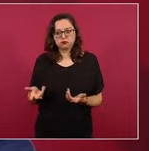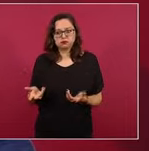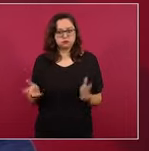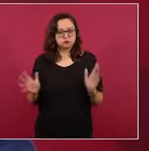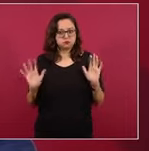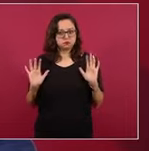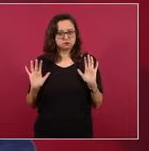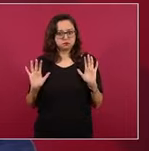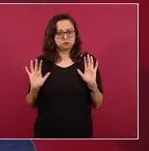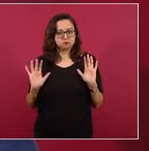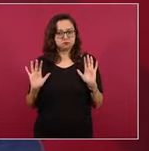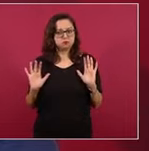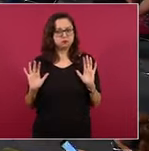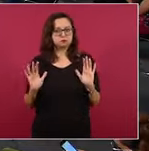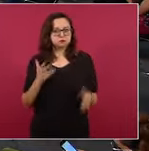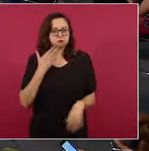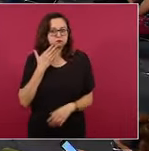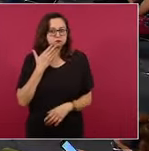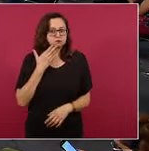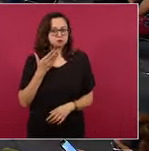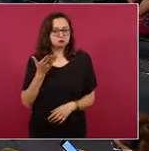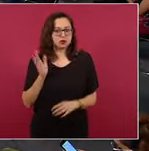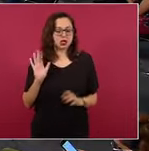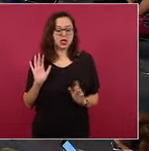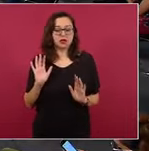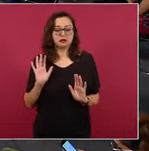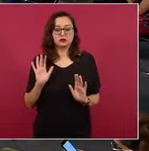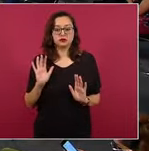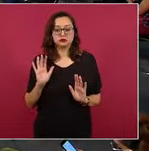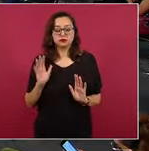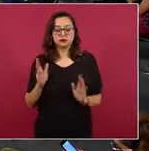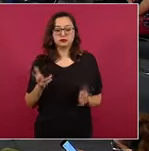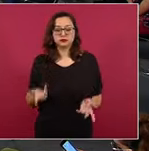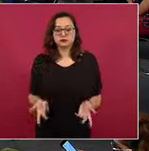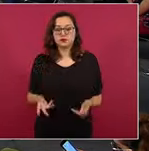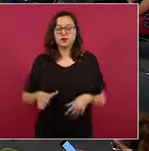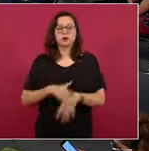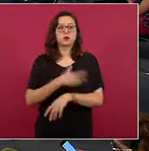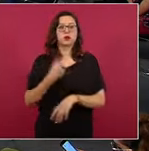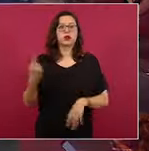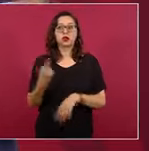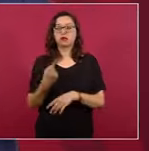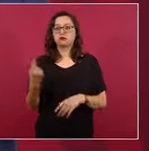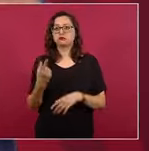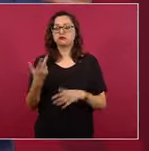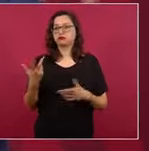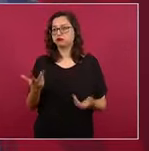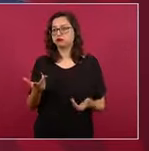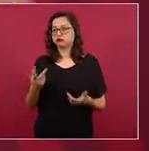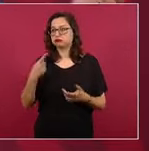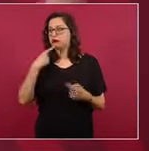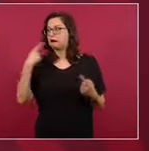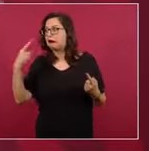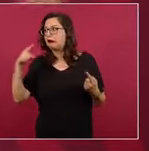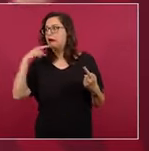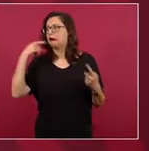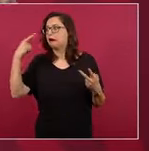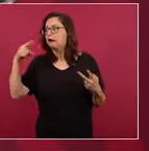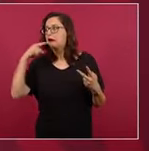No van a dirimir los asuntos de nosotros en el extranjero. Aquí sí